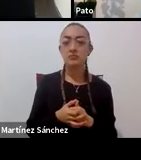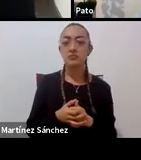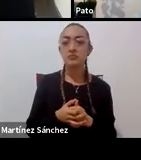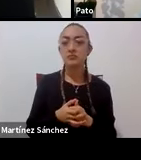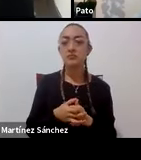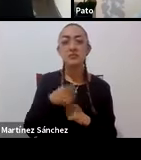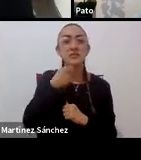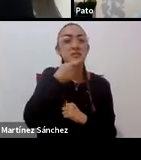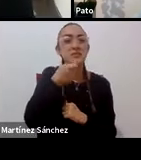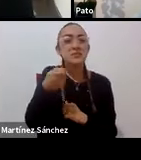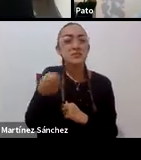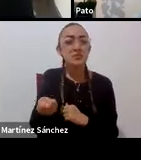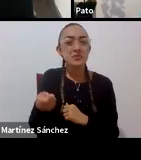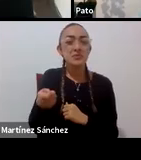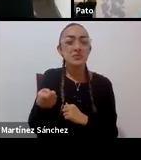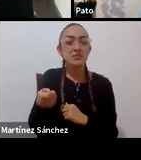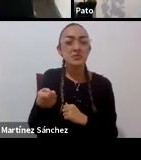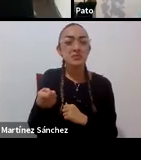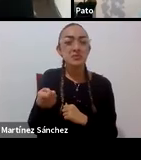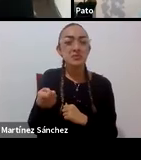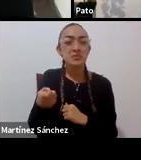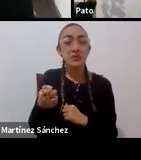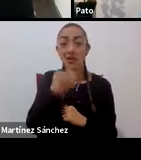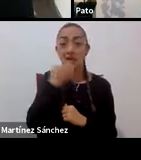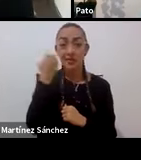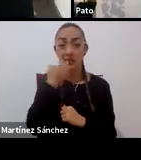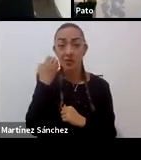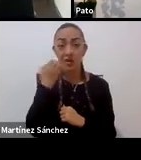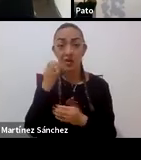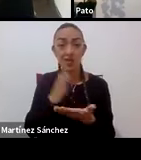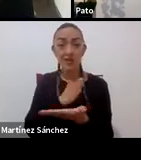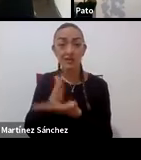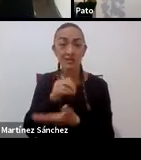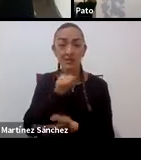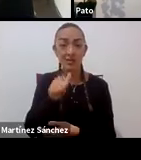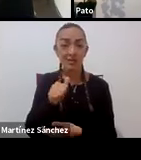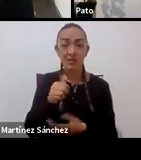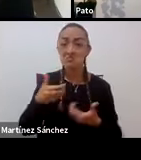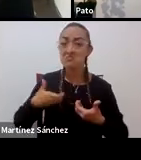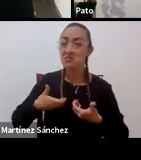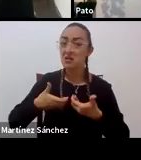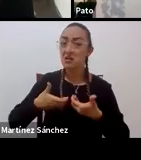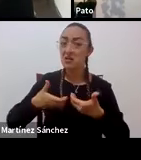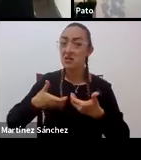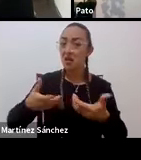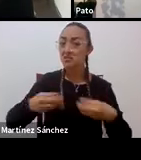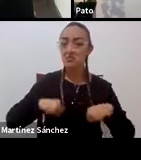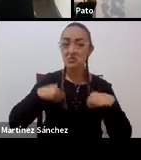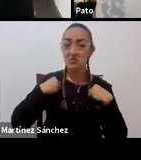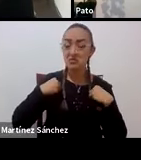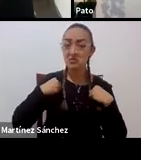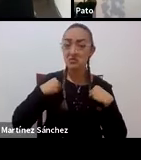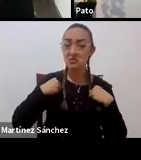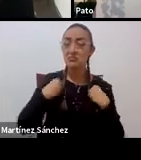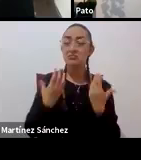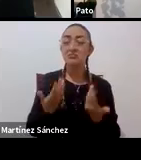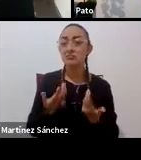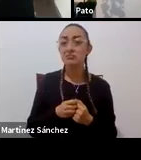muy pequeños sin asistir a escuela, ¿no? En las calles, como en una dinámica muy